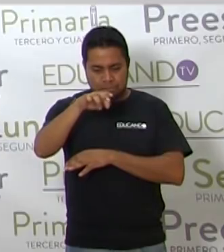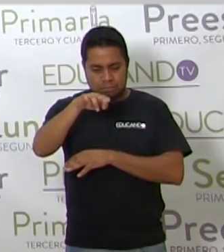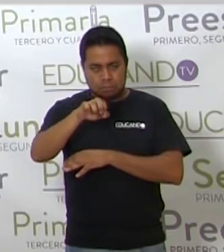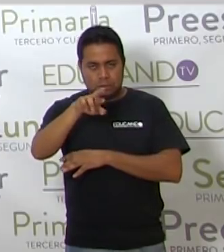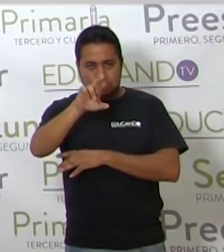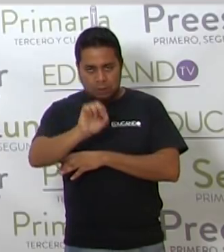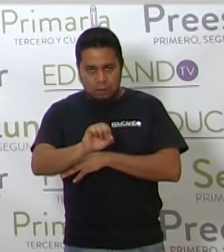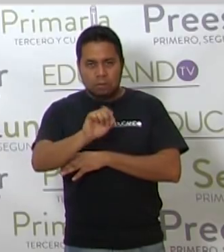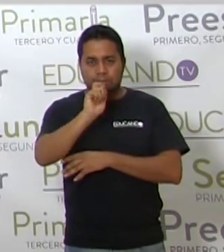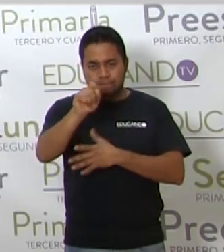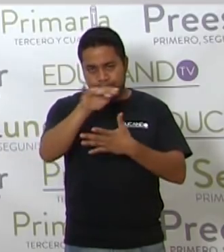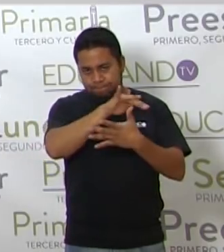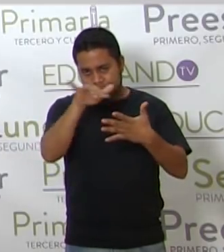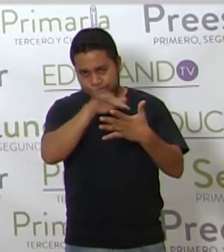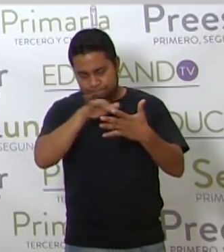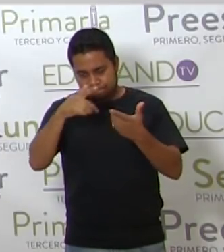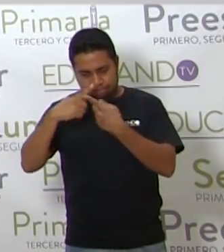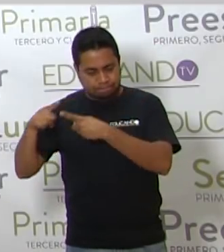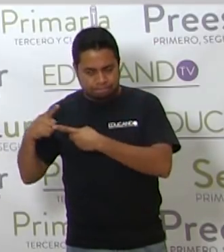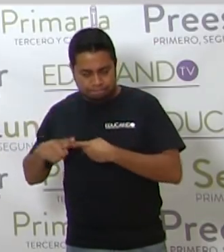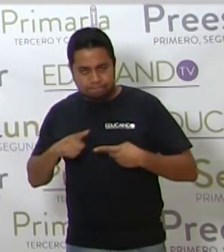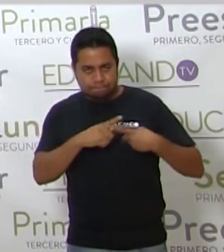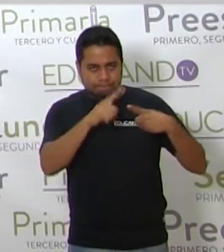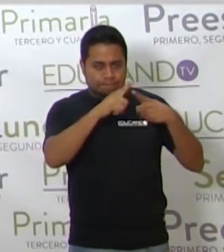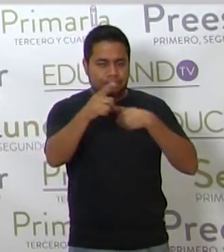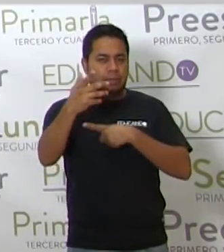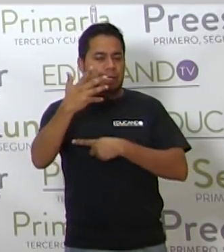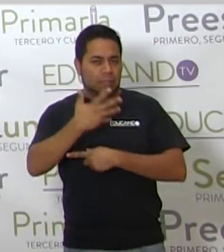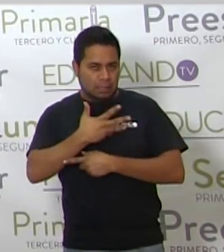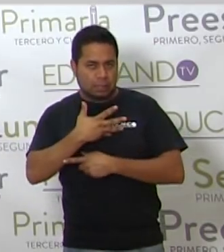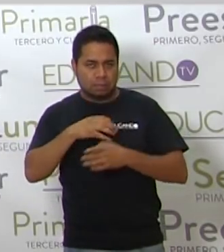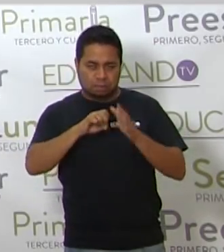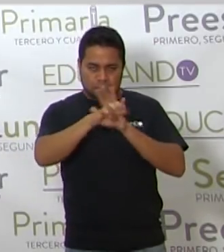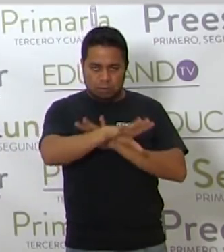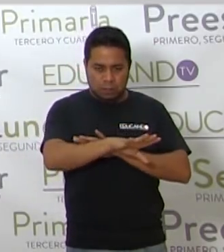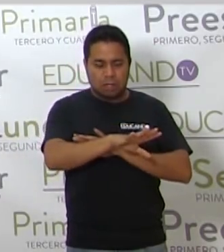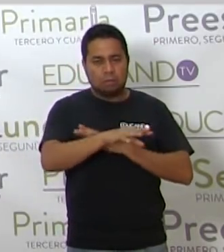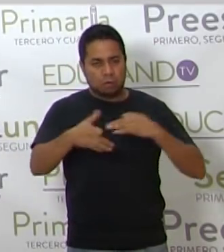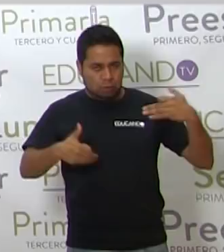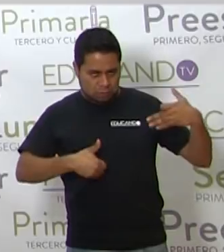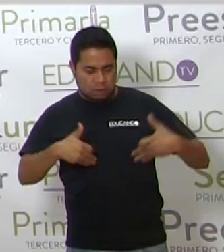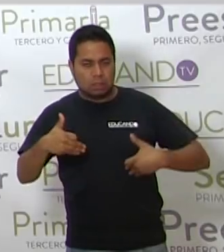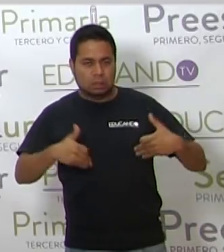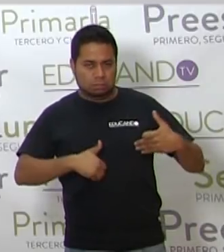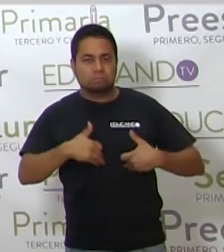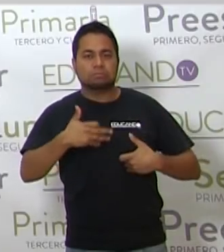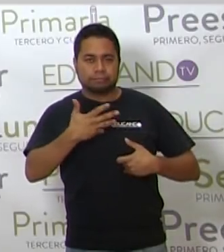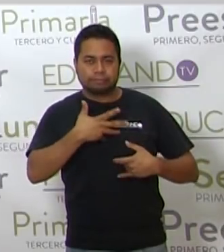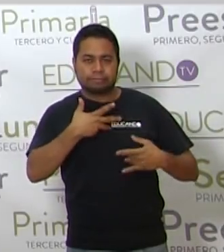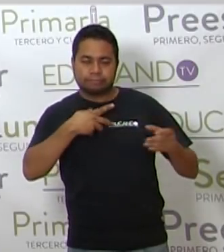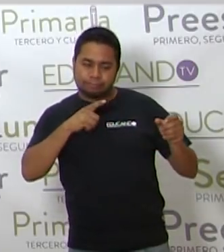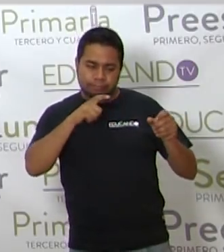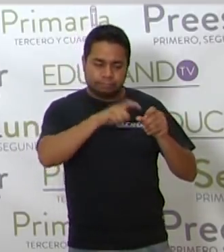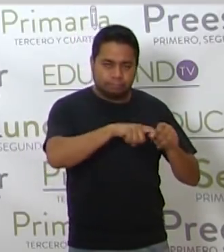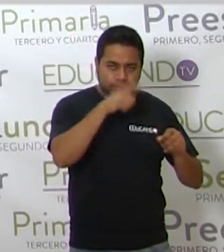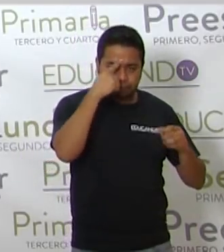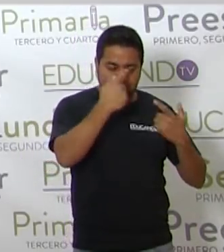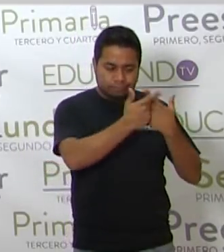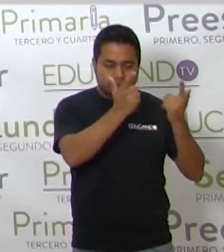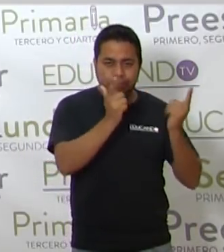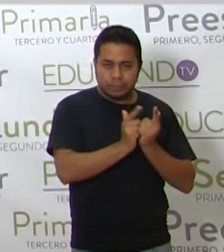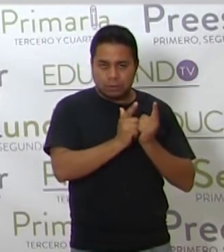géneros literarios, ¿bien? Y la obra de teatro pertenece a un género literario.